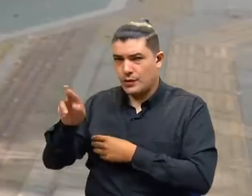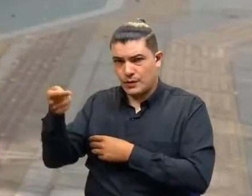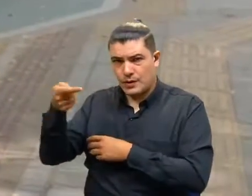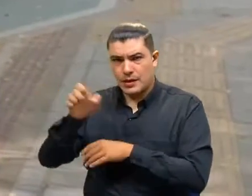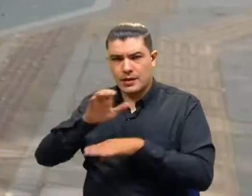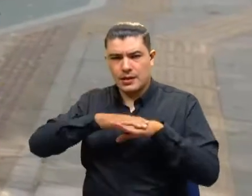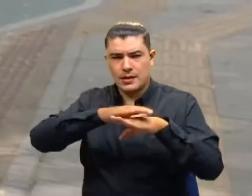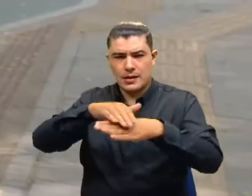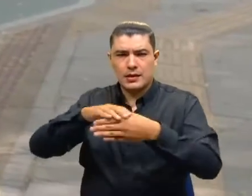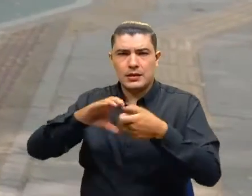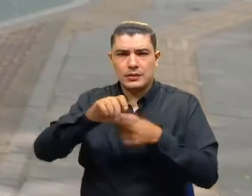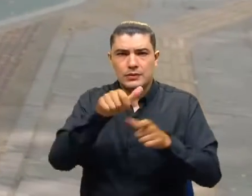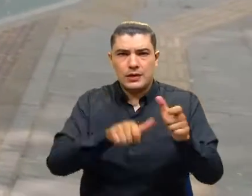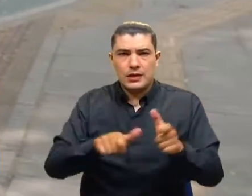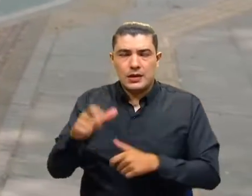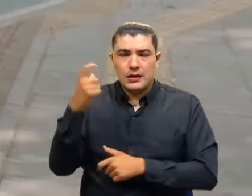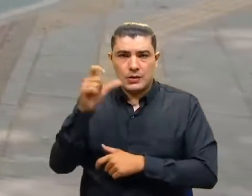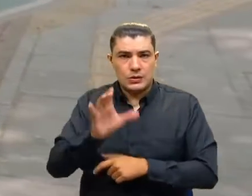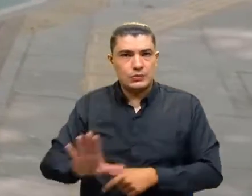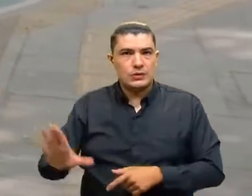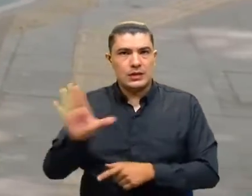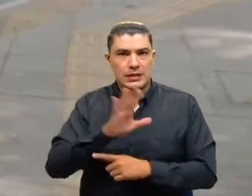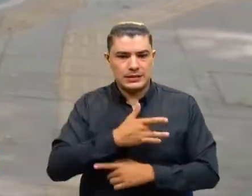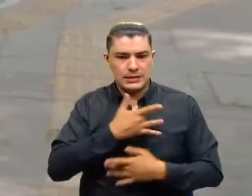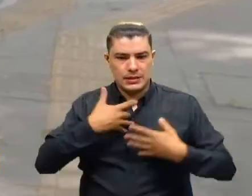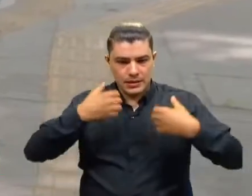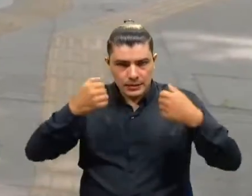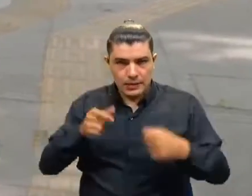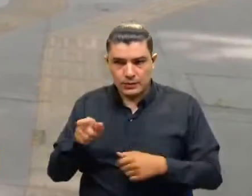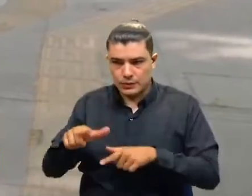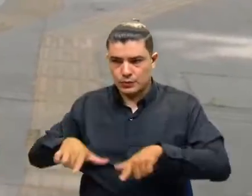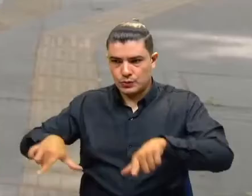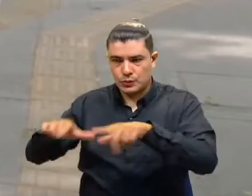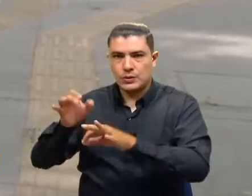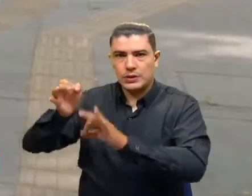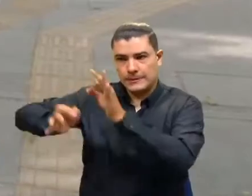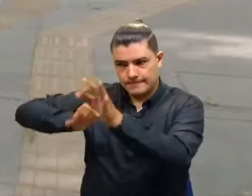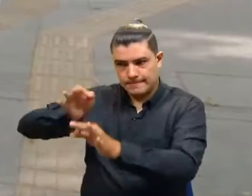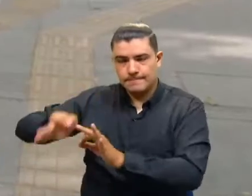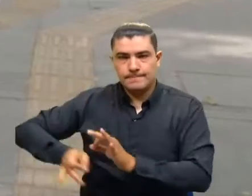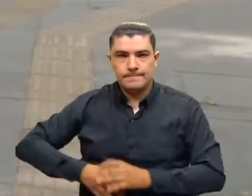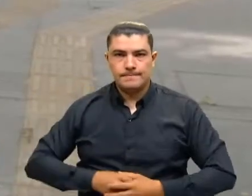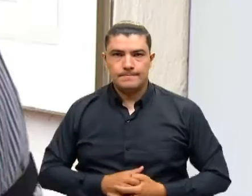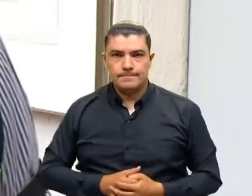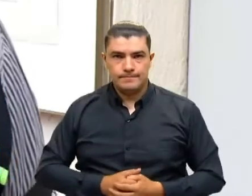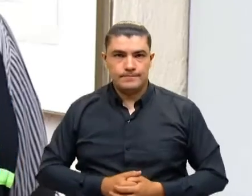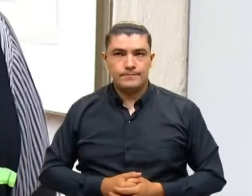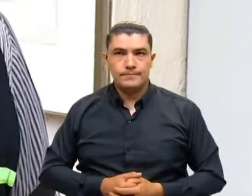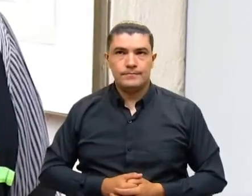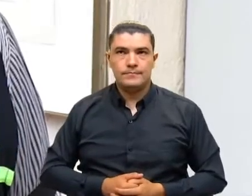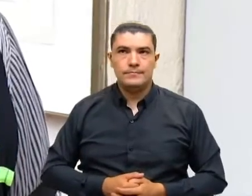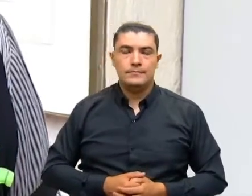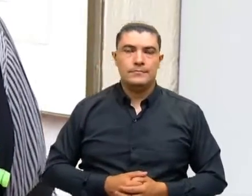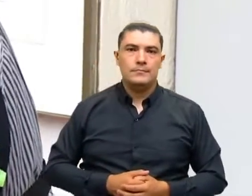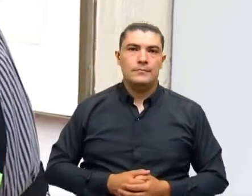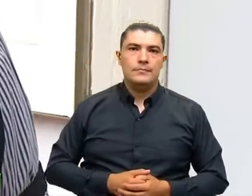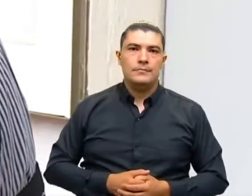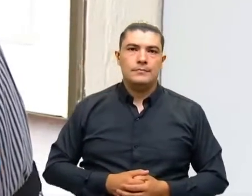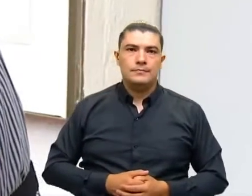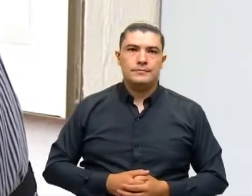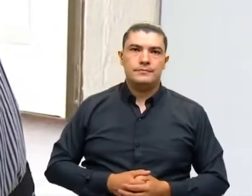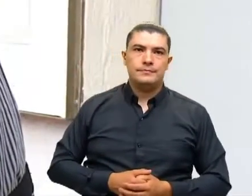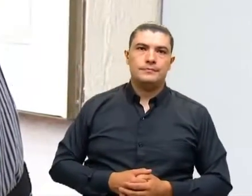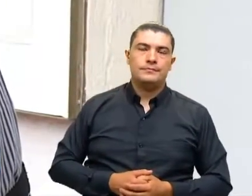que cuidemos y tengamos sentido de pertenencia con estos sitios. Bueno, pues eso viene de parte y parte. Pues obviamente solicitamos a los